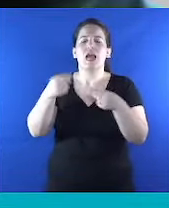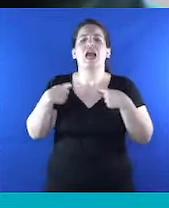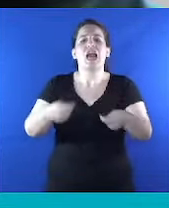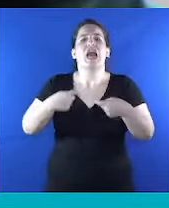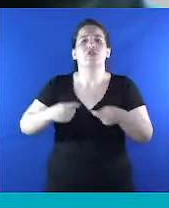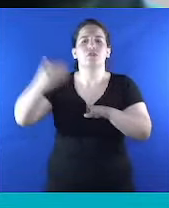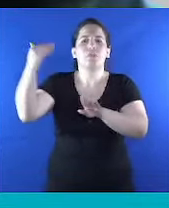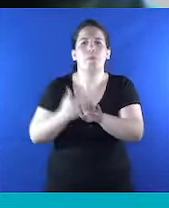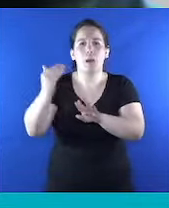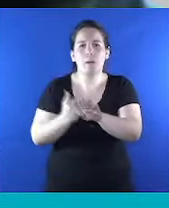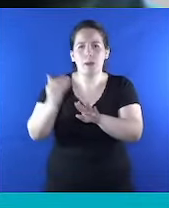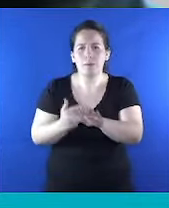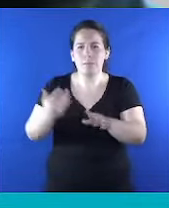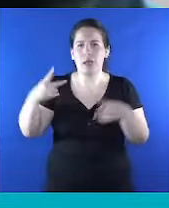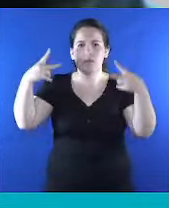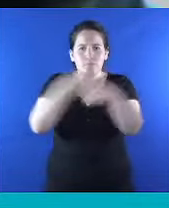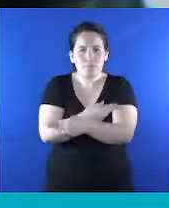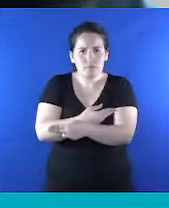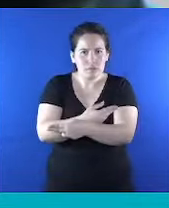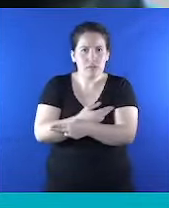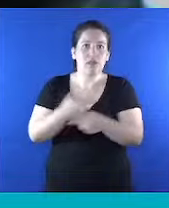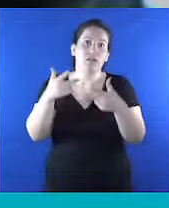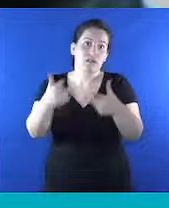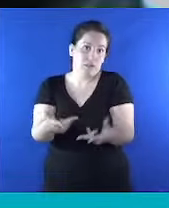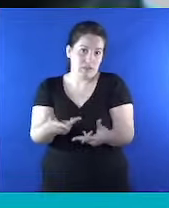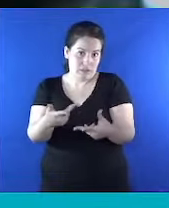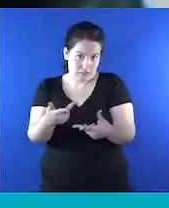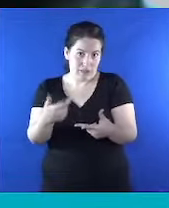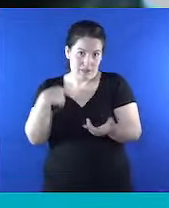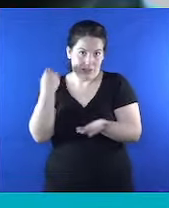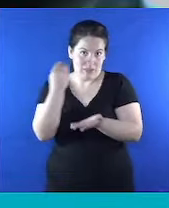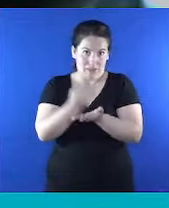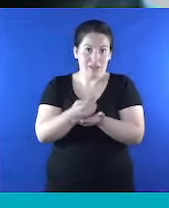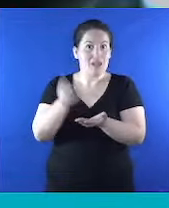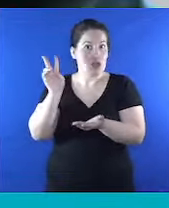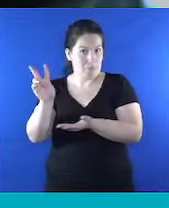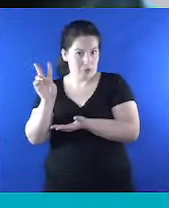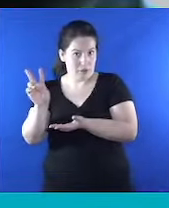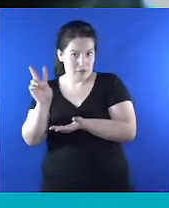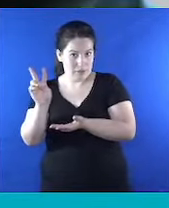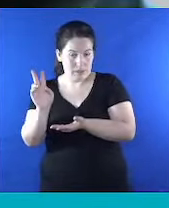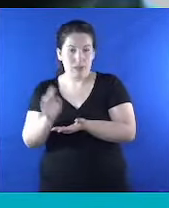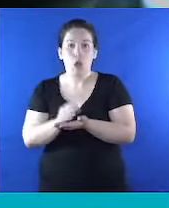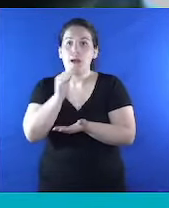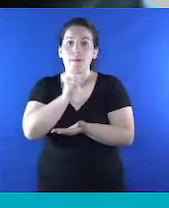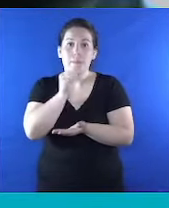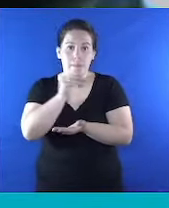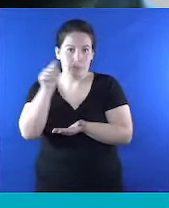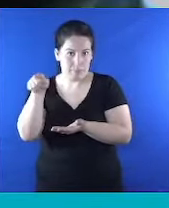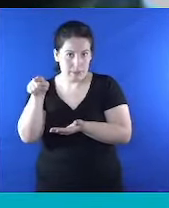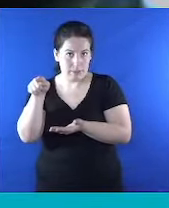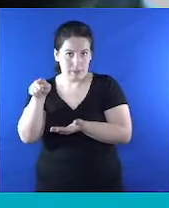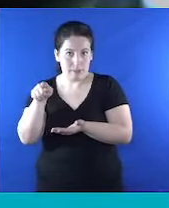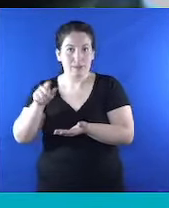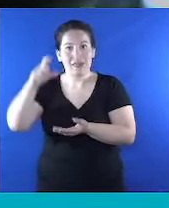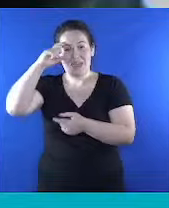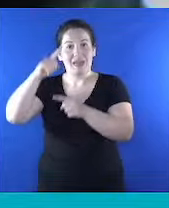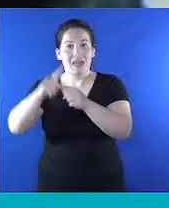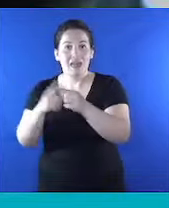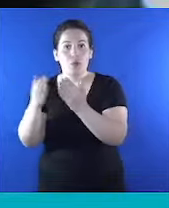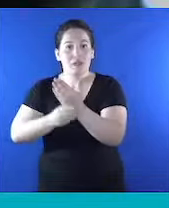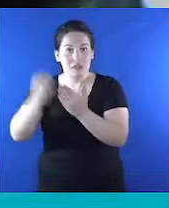que planteaba que hacía Quien fuera candidato a presidente del peronismo Sergio maa y exministro de